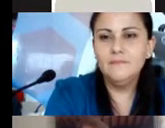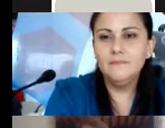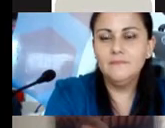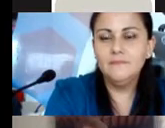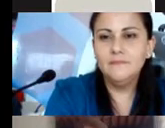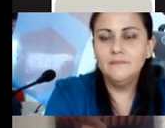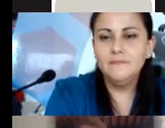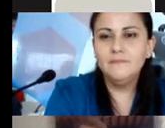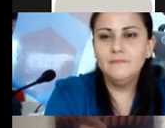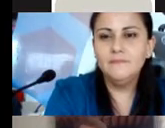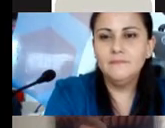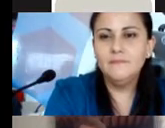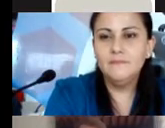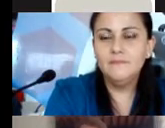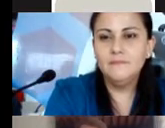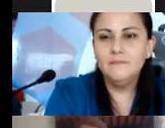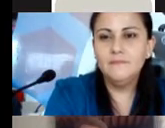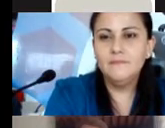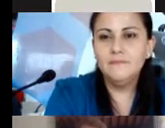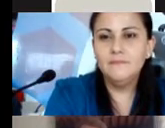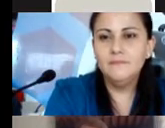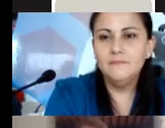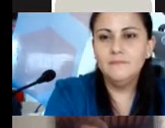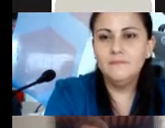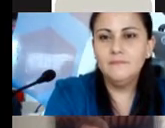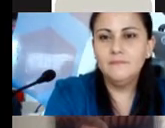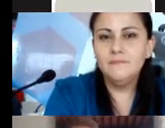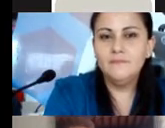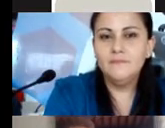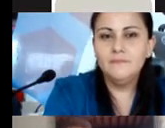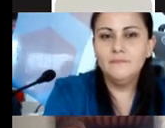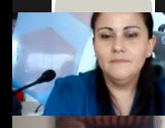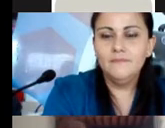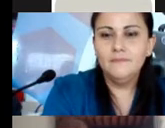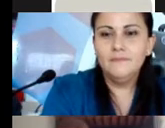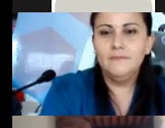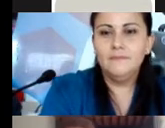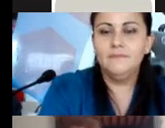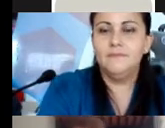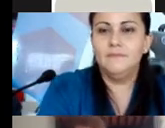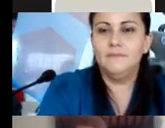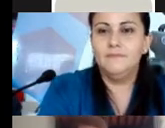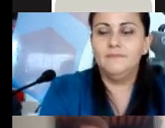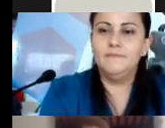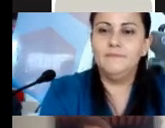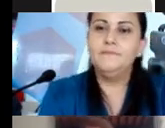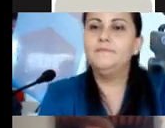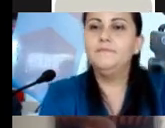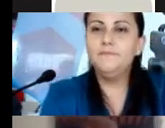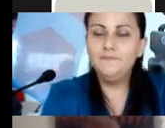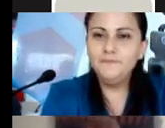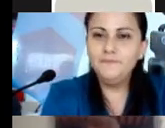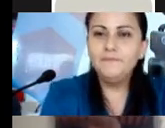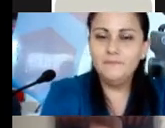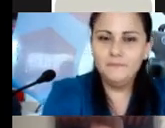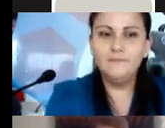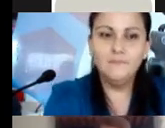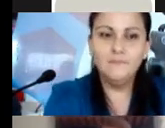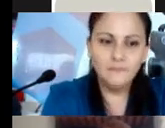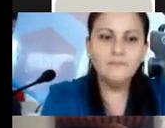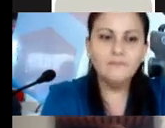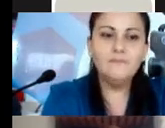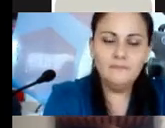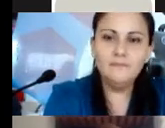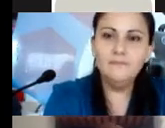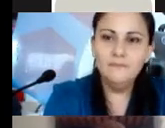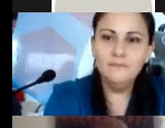pies apoyados en la metatarsal y que quede muy poca distancia entre el talón hacia afuera y la punta del pie hacia adelante